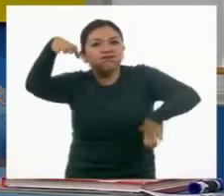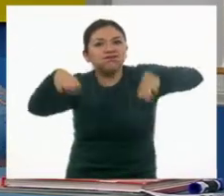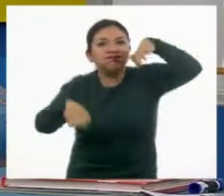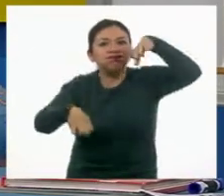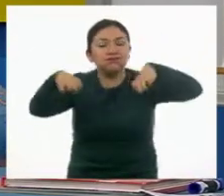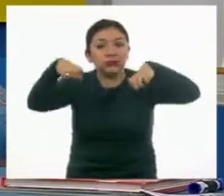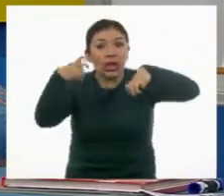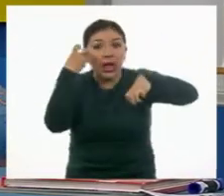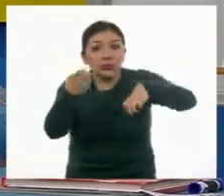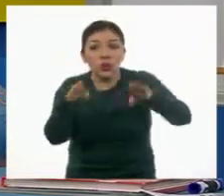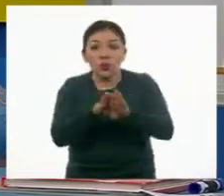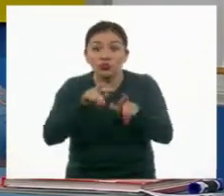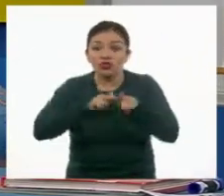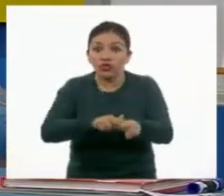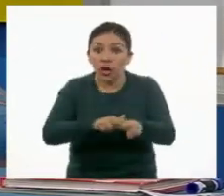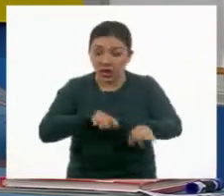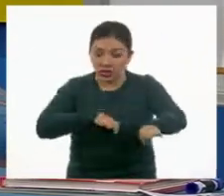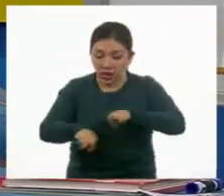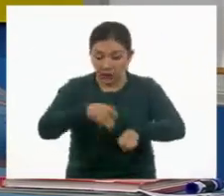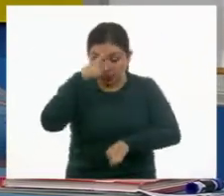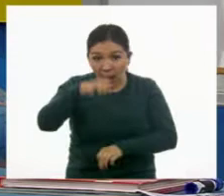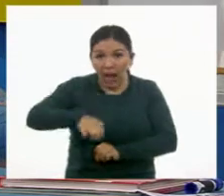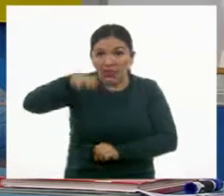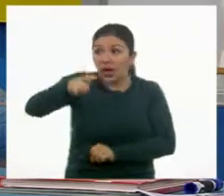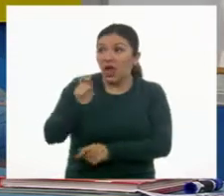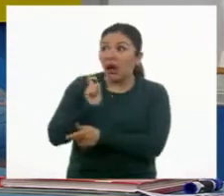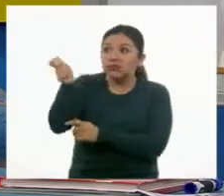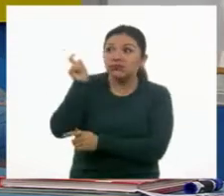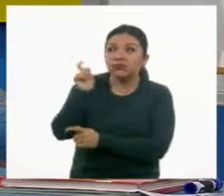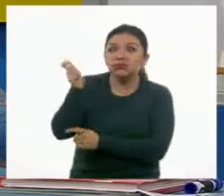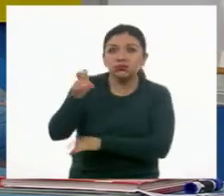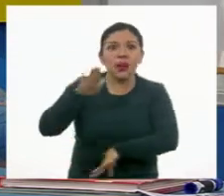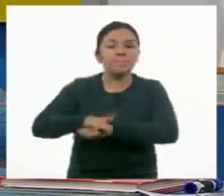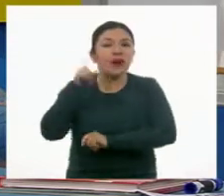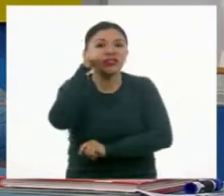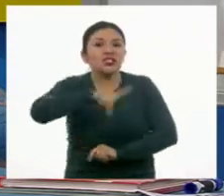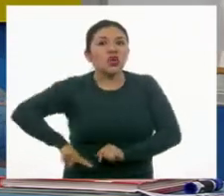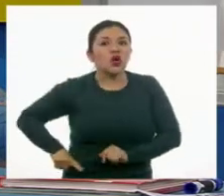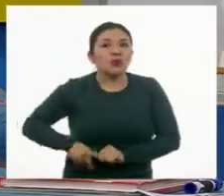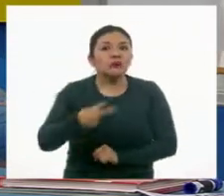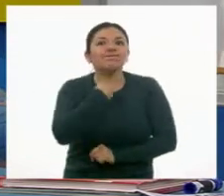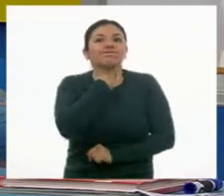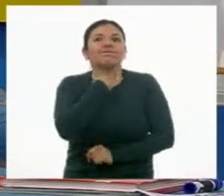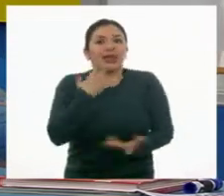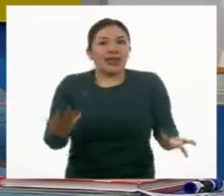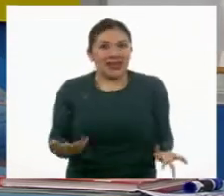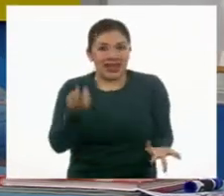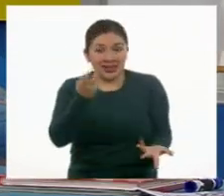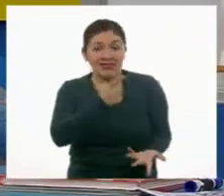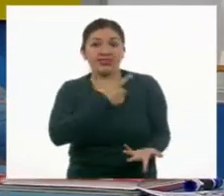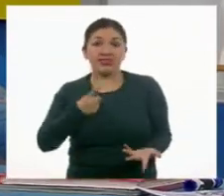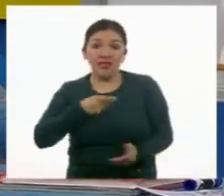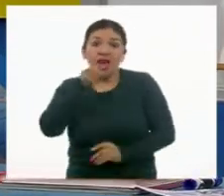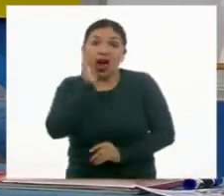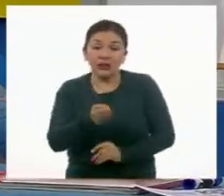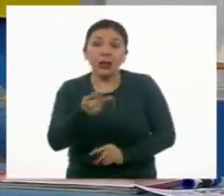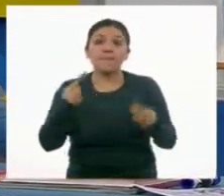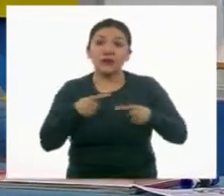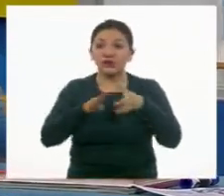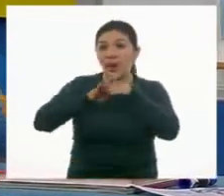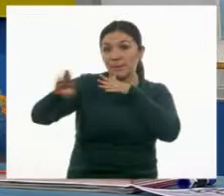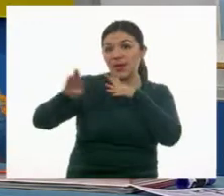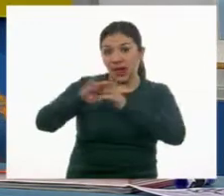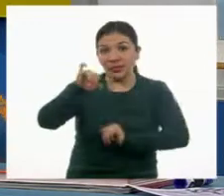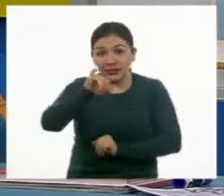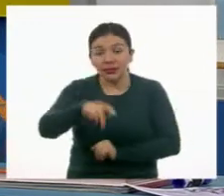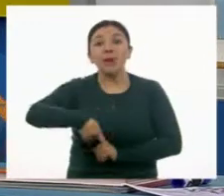pues para mantener una población de esas edades es mucho más complicado para los gobiernos. entonces tendrían que aceptar migración, pero también la